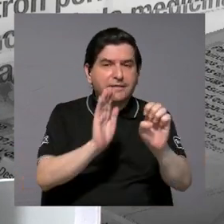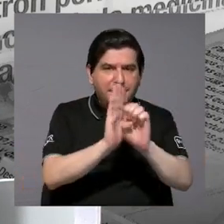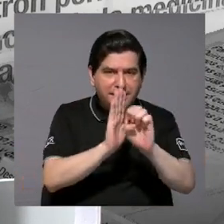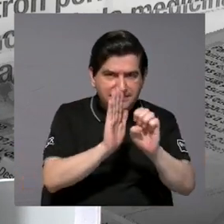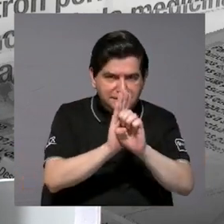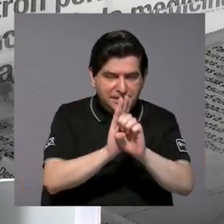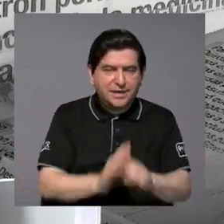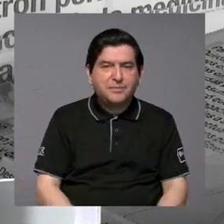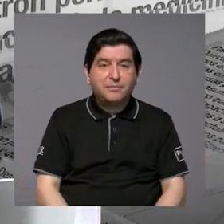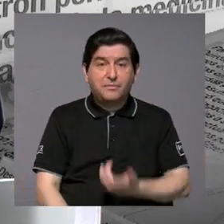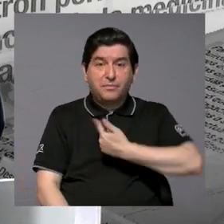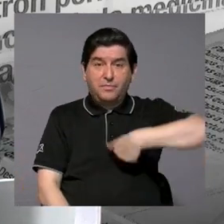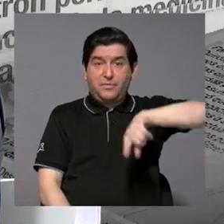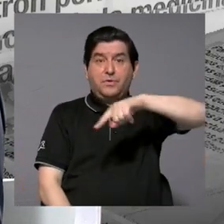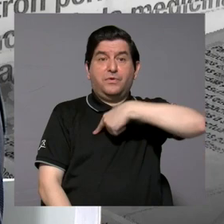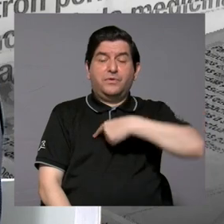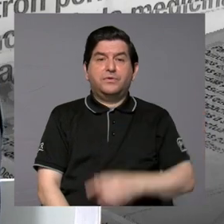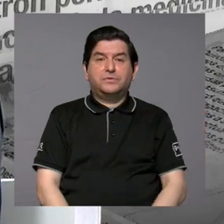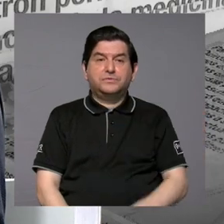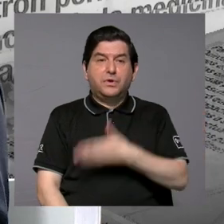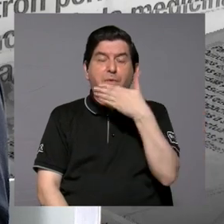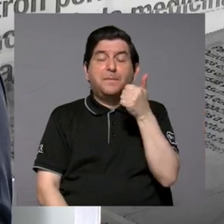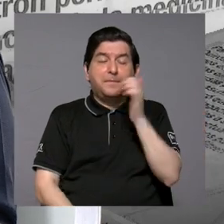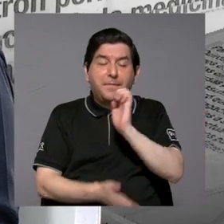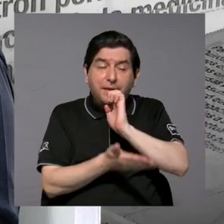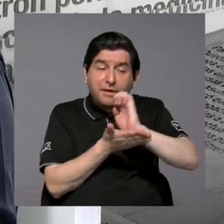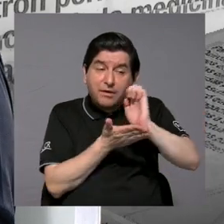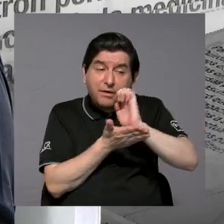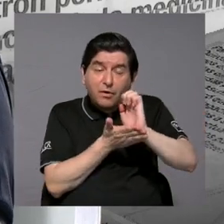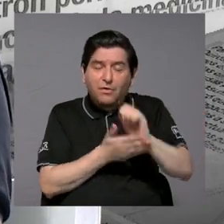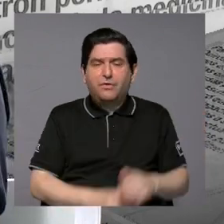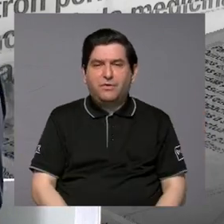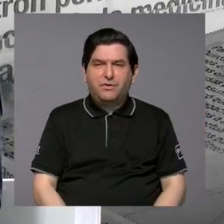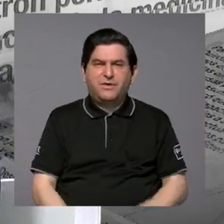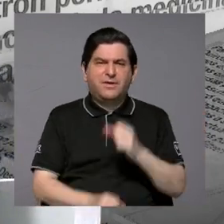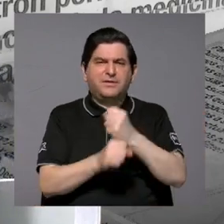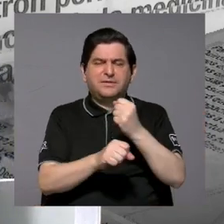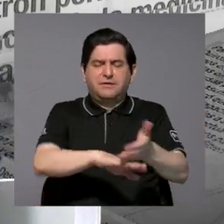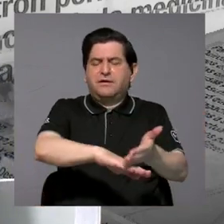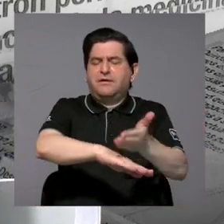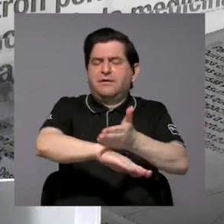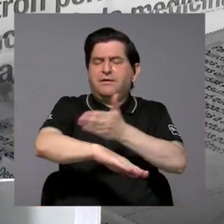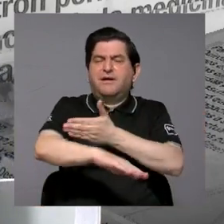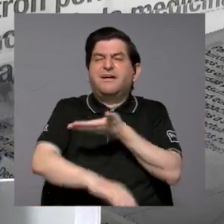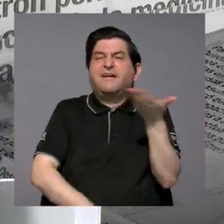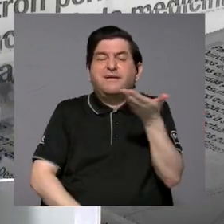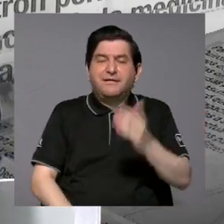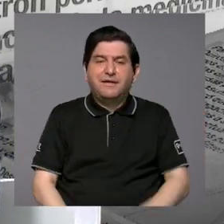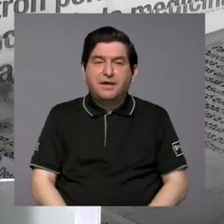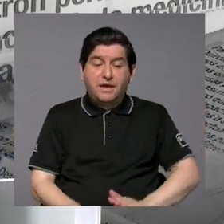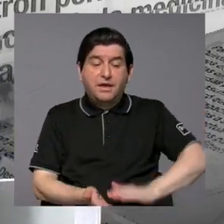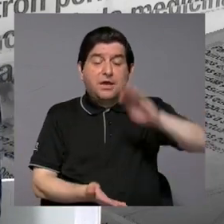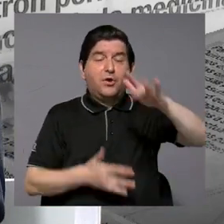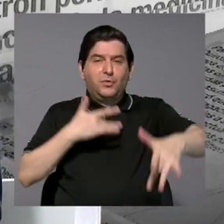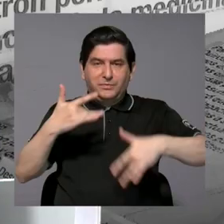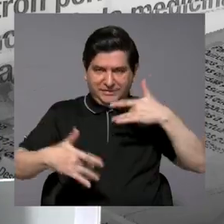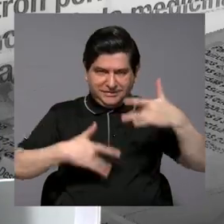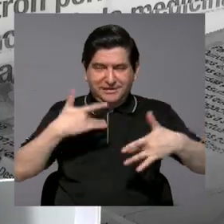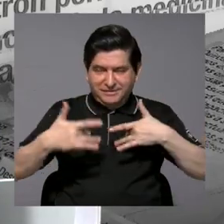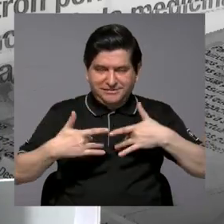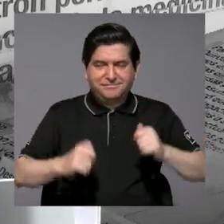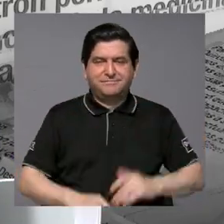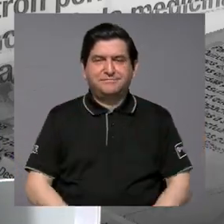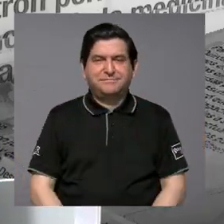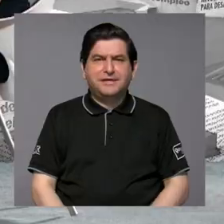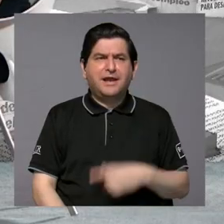ejemplos para obtener mejor prevención ver en qué podemos mejorar y aún así aumentar ese